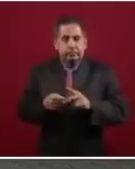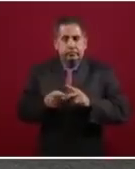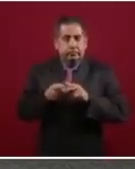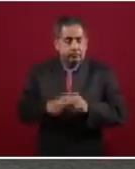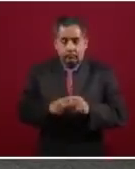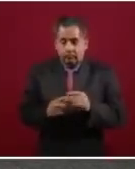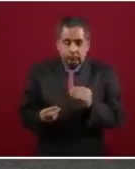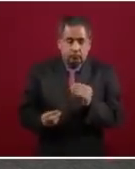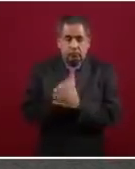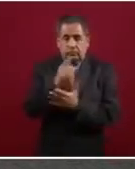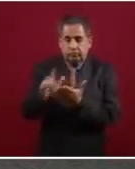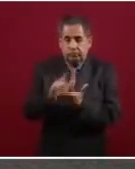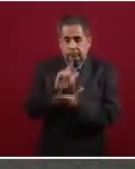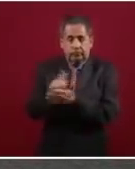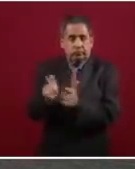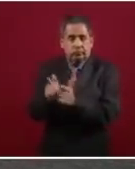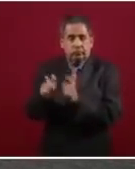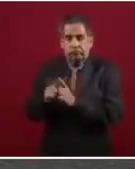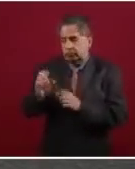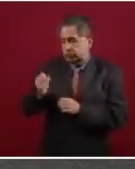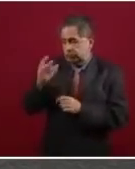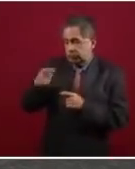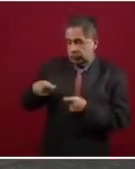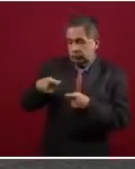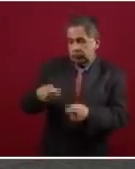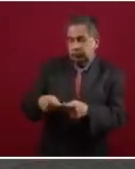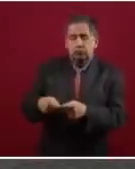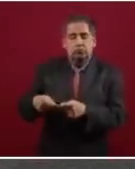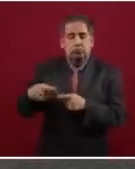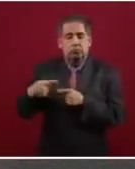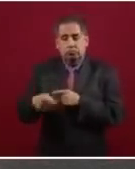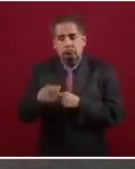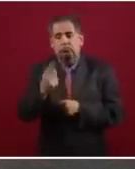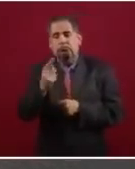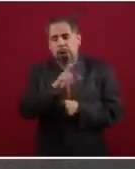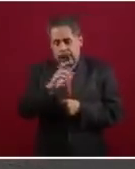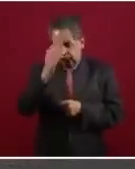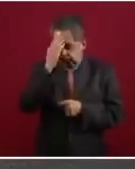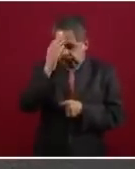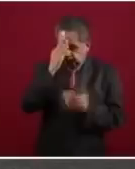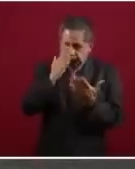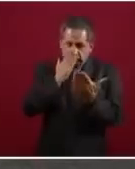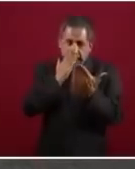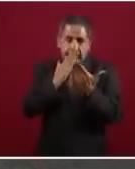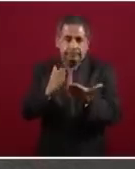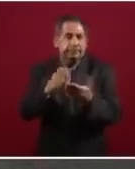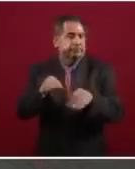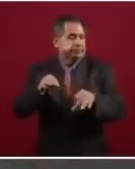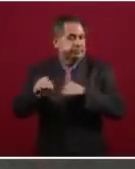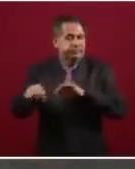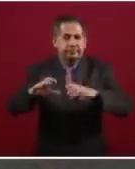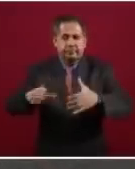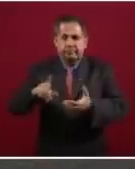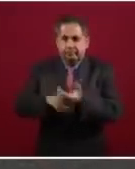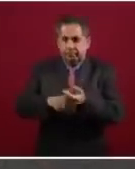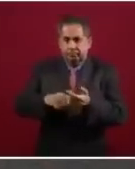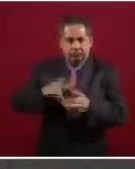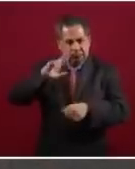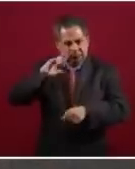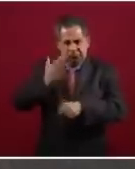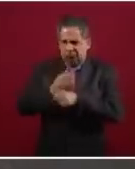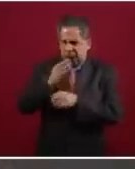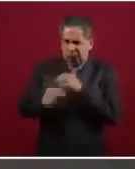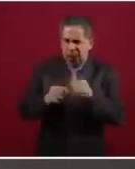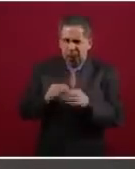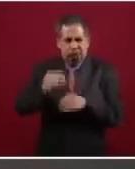la nueva legislatura. Yo quiero reconocer el trabajo